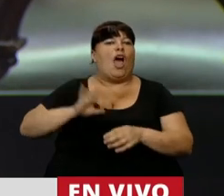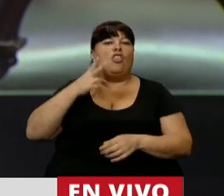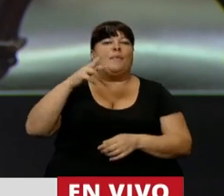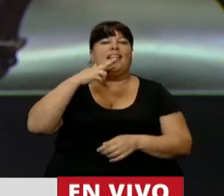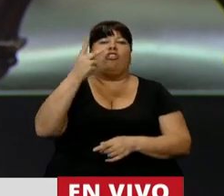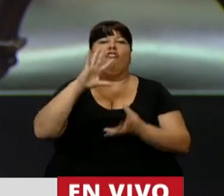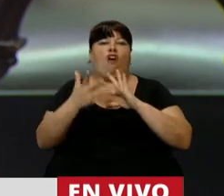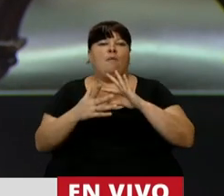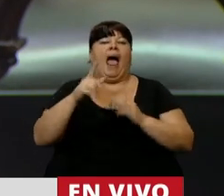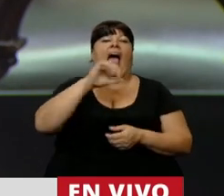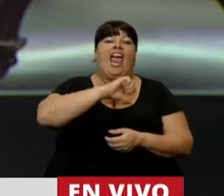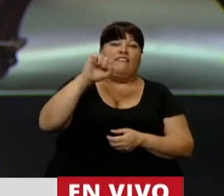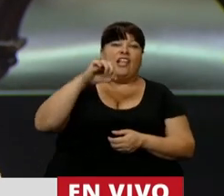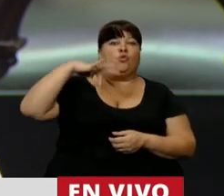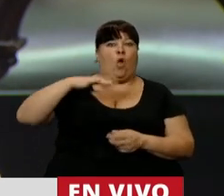dos variables,